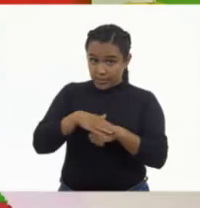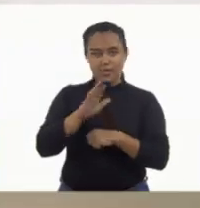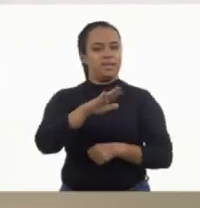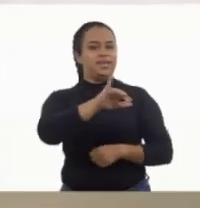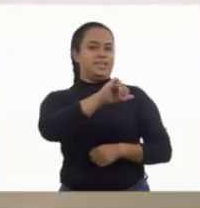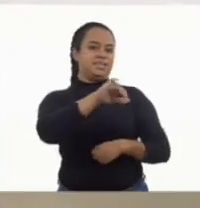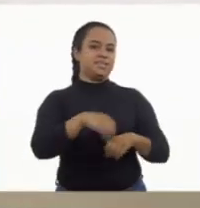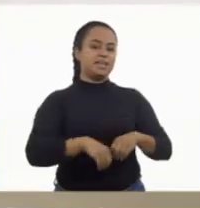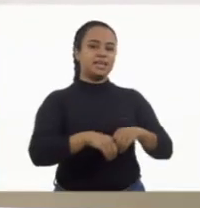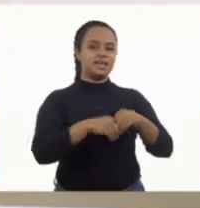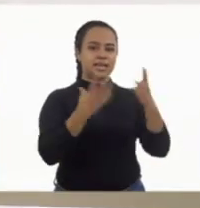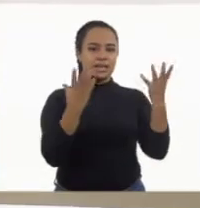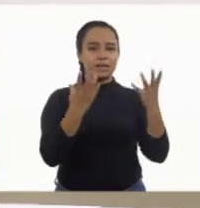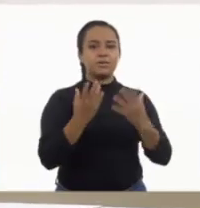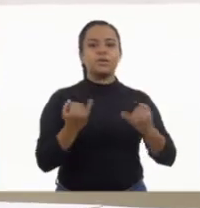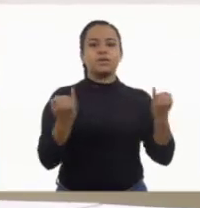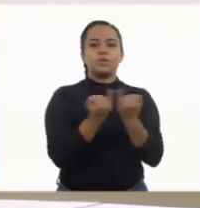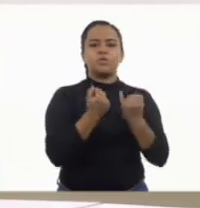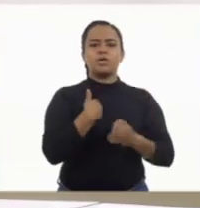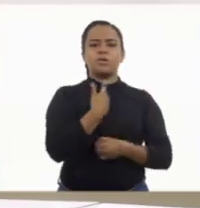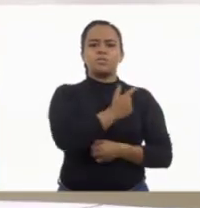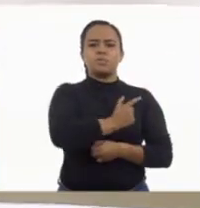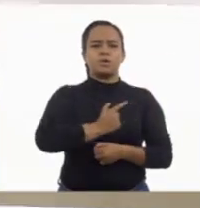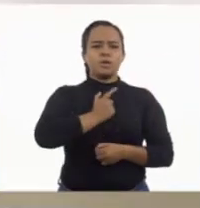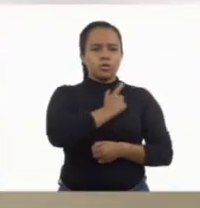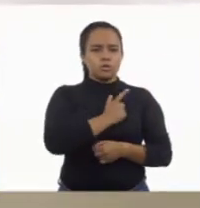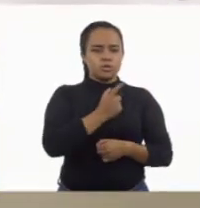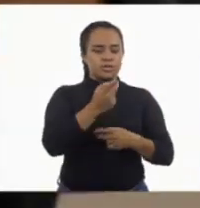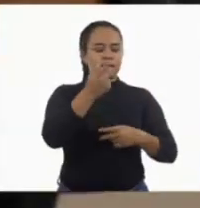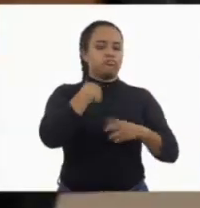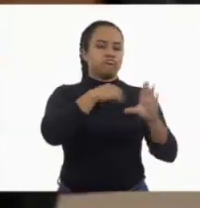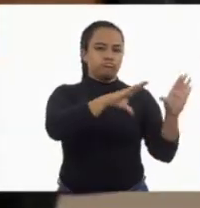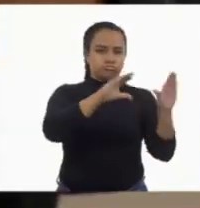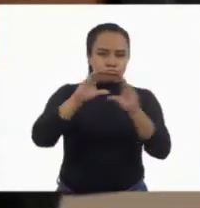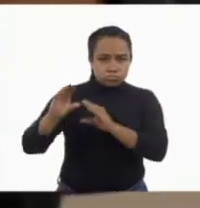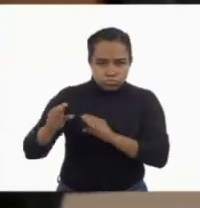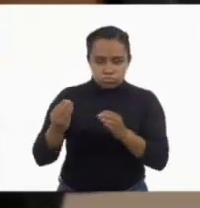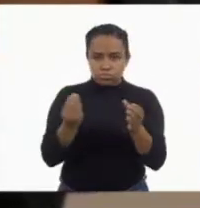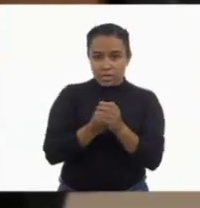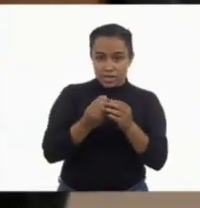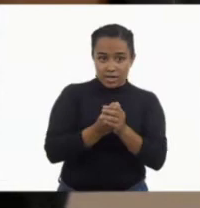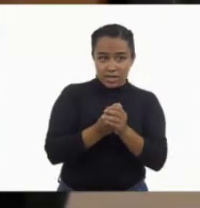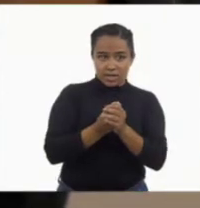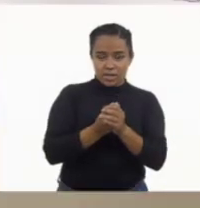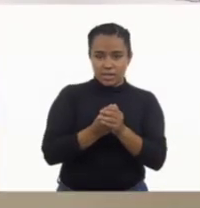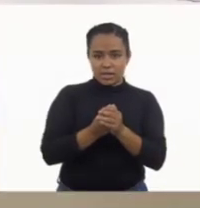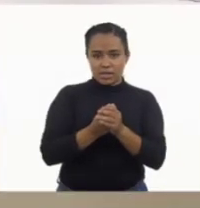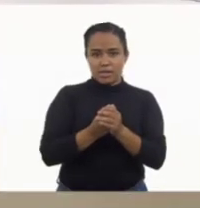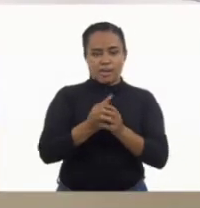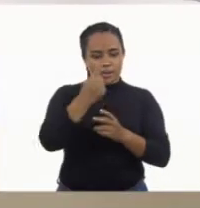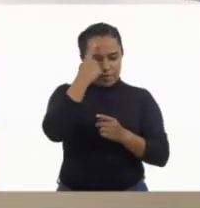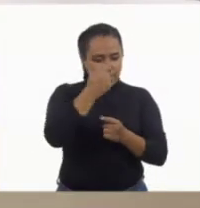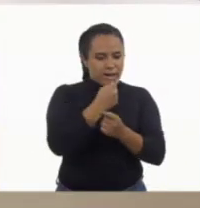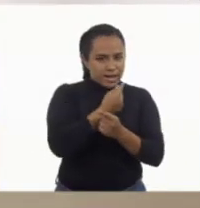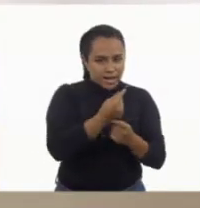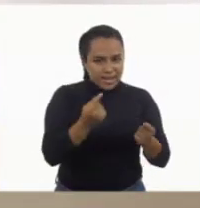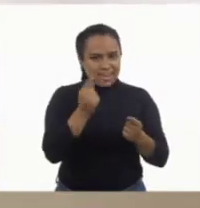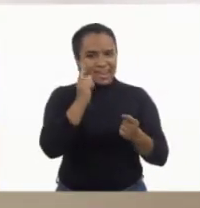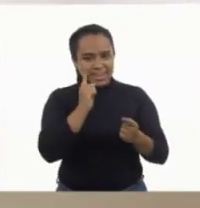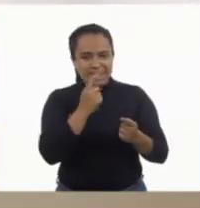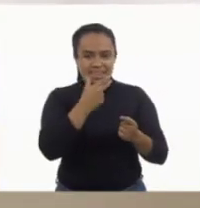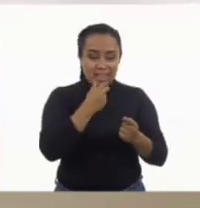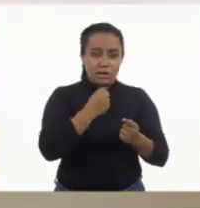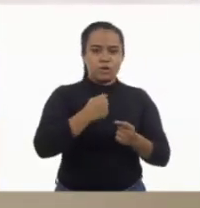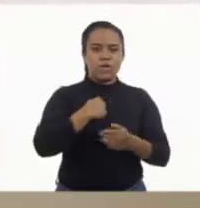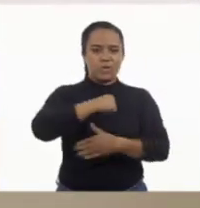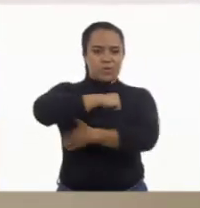Claro, como también me gusta venir a dar clases al foro contigo, para los niños y niñas, voy